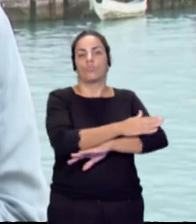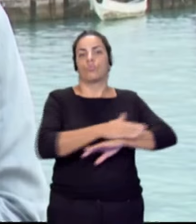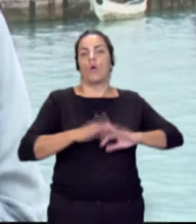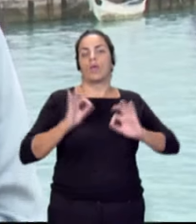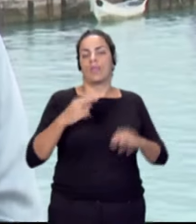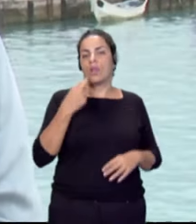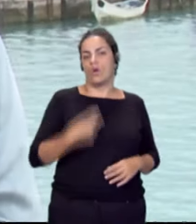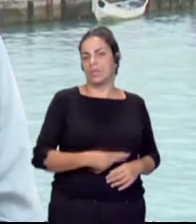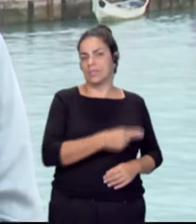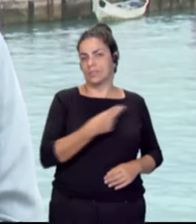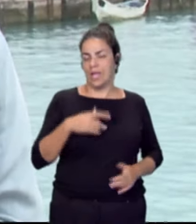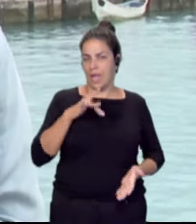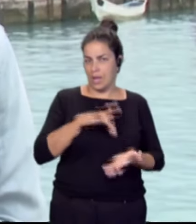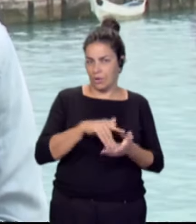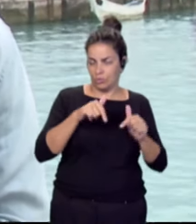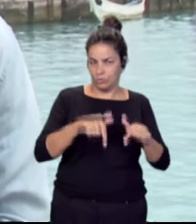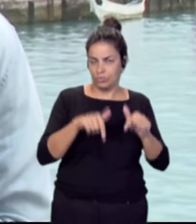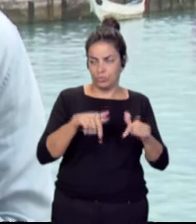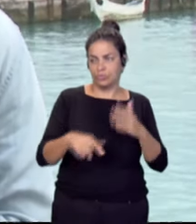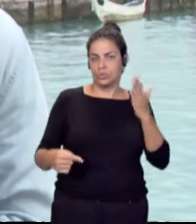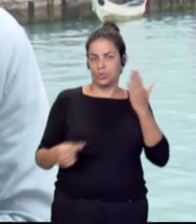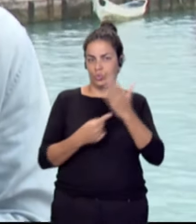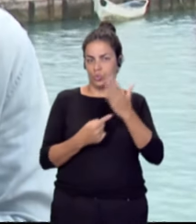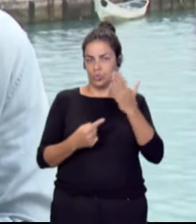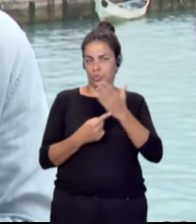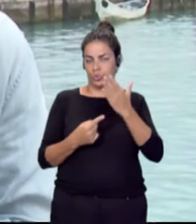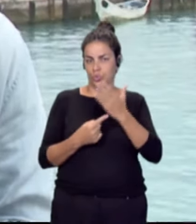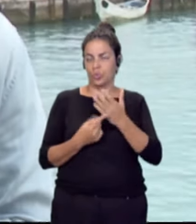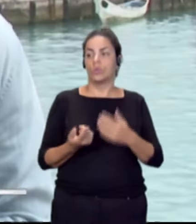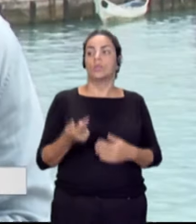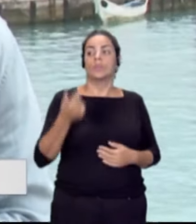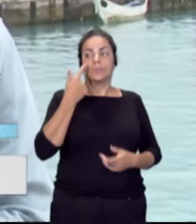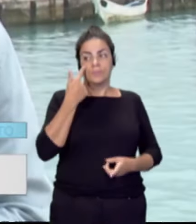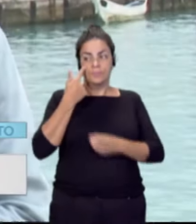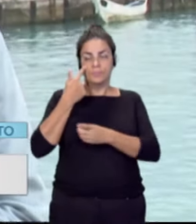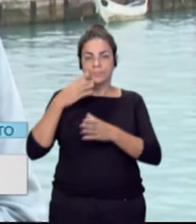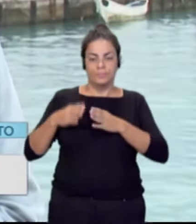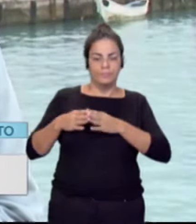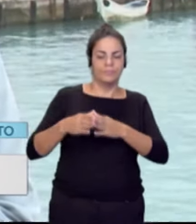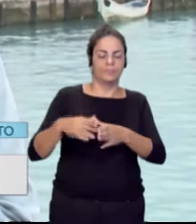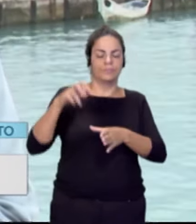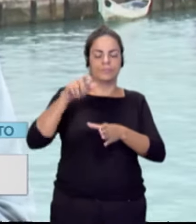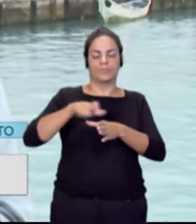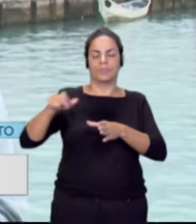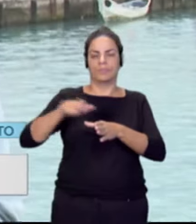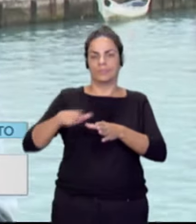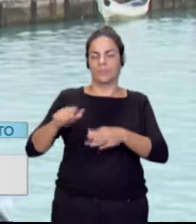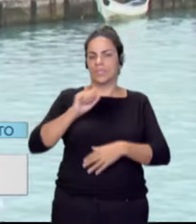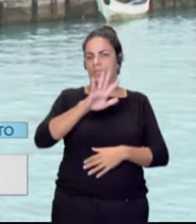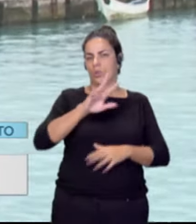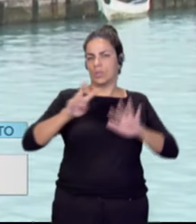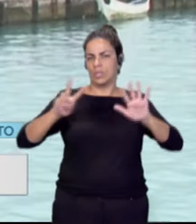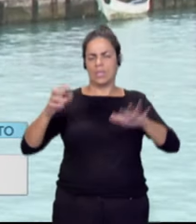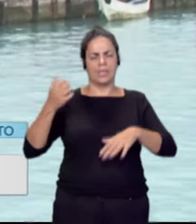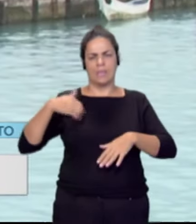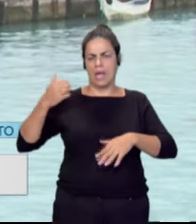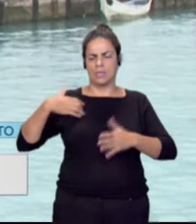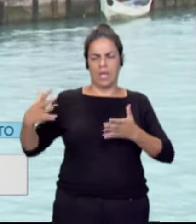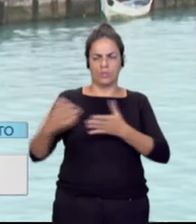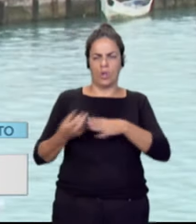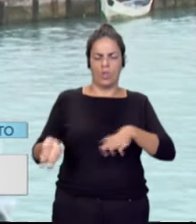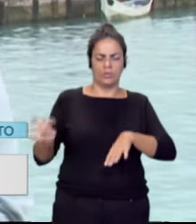los Cristianos, como dices, aquí en el sur de Tenerife. Pilar, esa embarcación con 57 personas a bordo ya ha desembarcado en